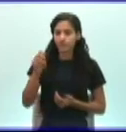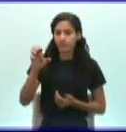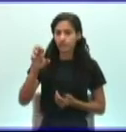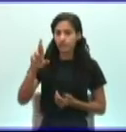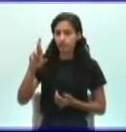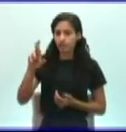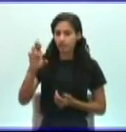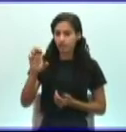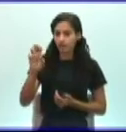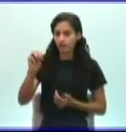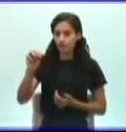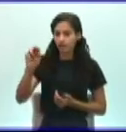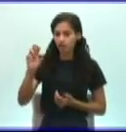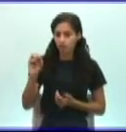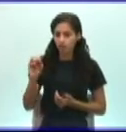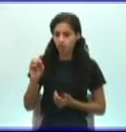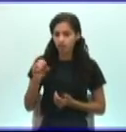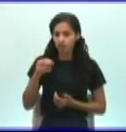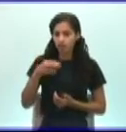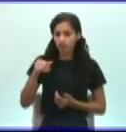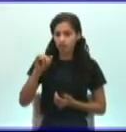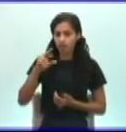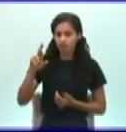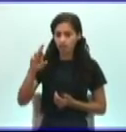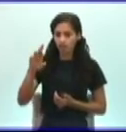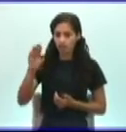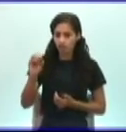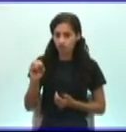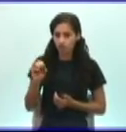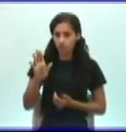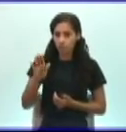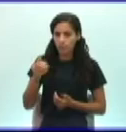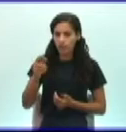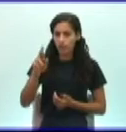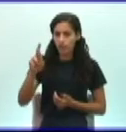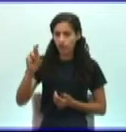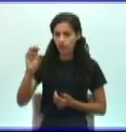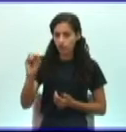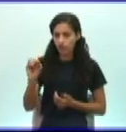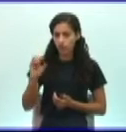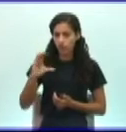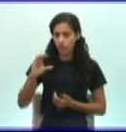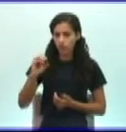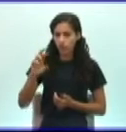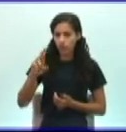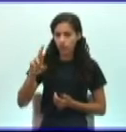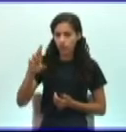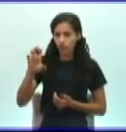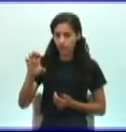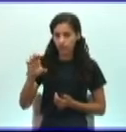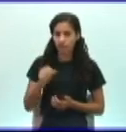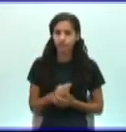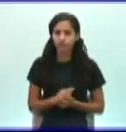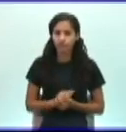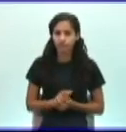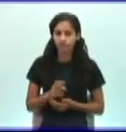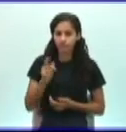Terreno, hierro, barro, corre. Vuelvo a